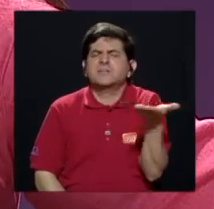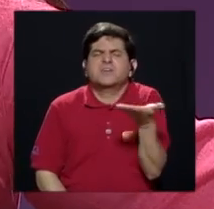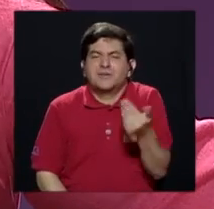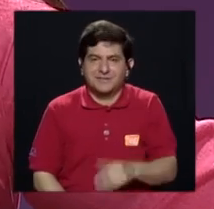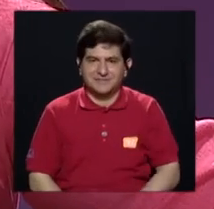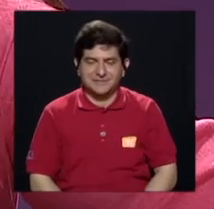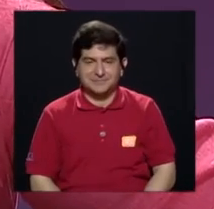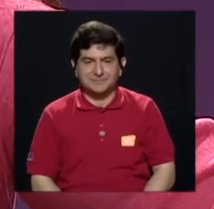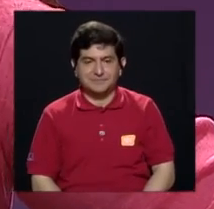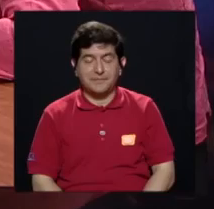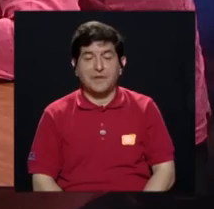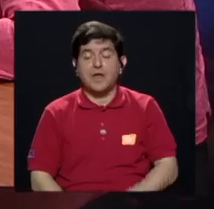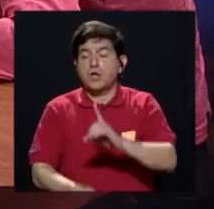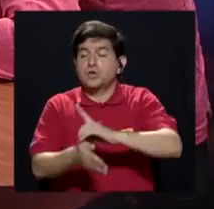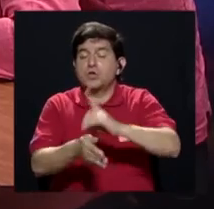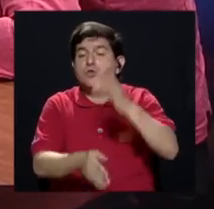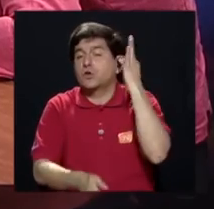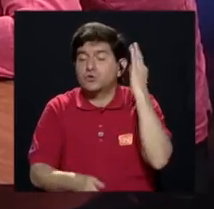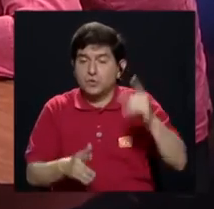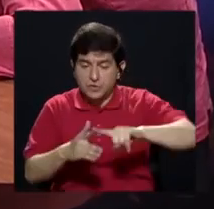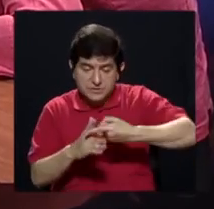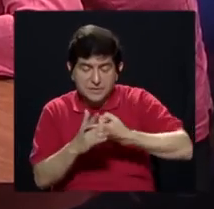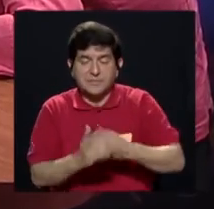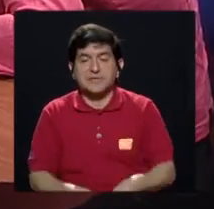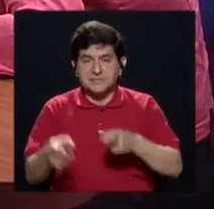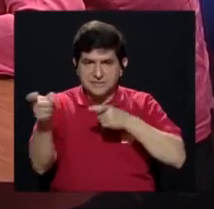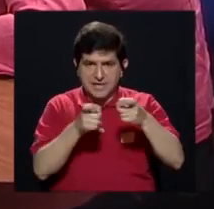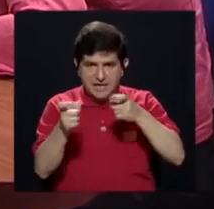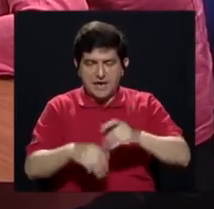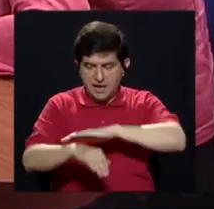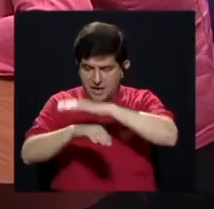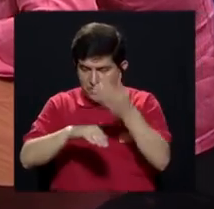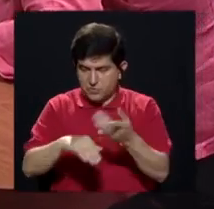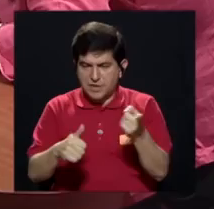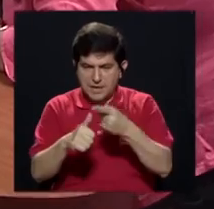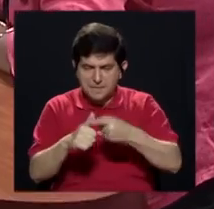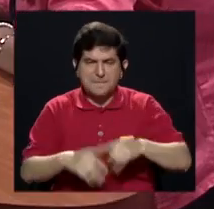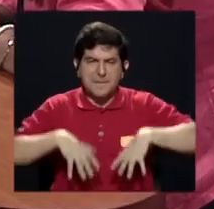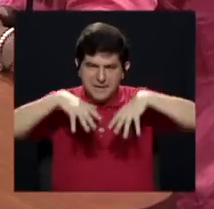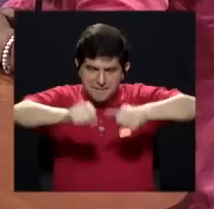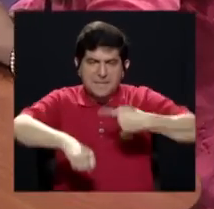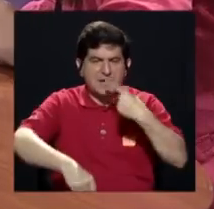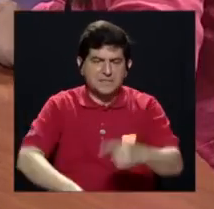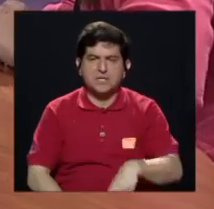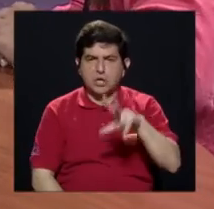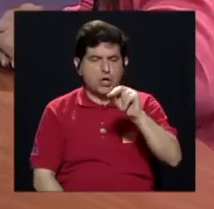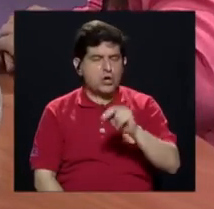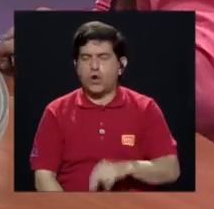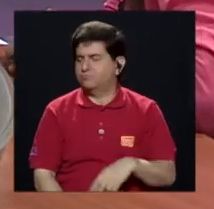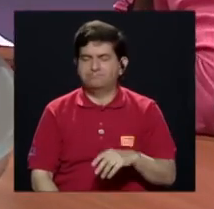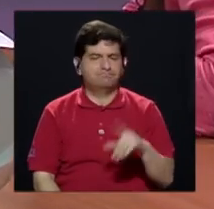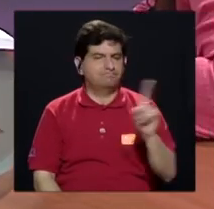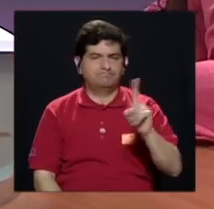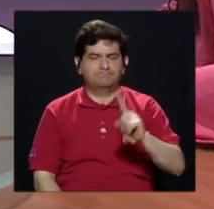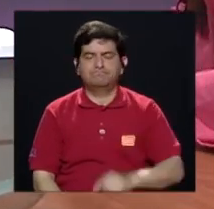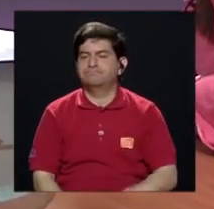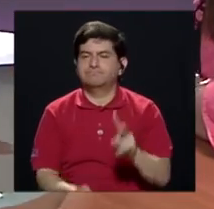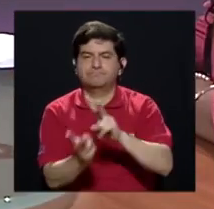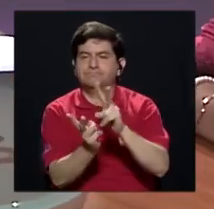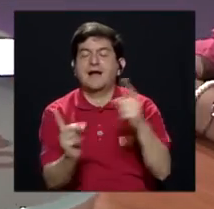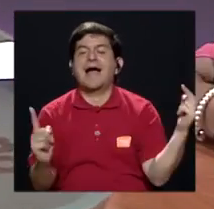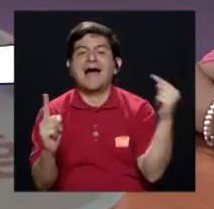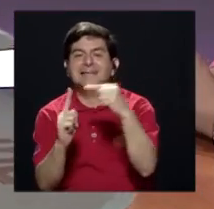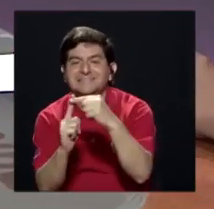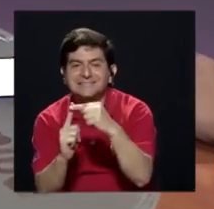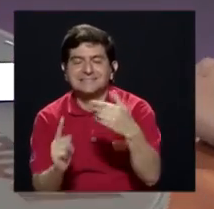recomendable los ginecólogos cuando iniciamos el control prenatal en la primera cita vamos a decir no a las relaciones sexuales hasta